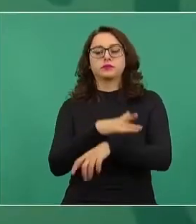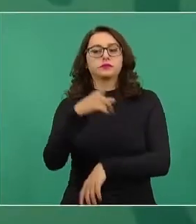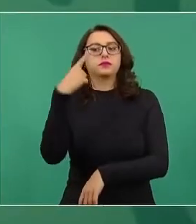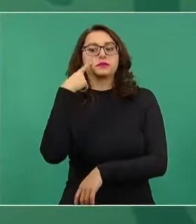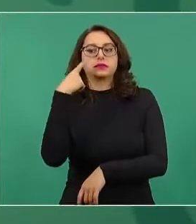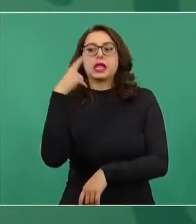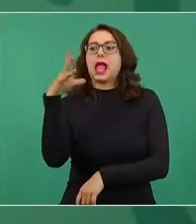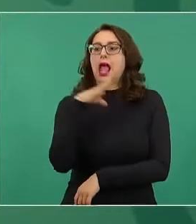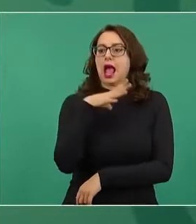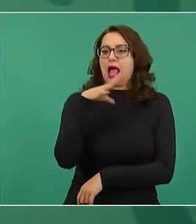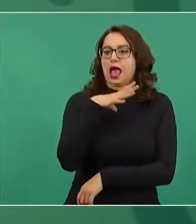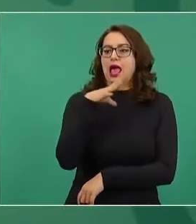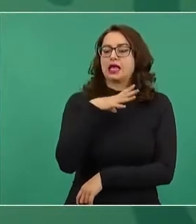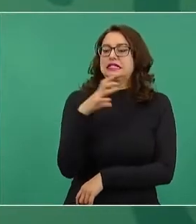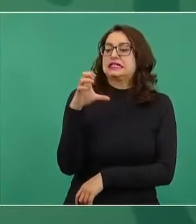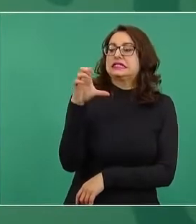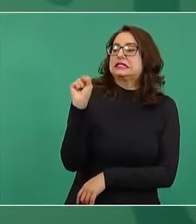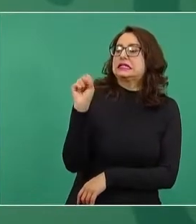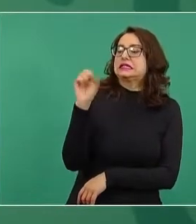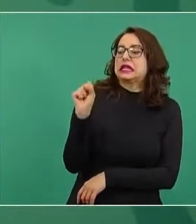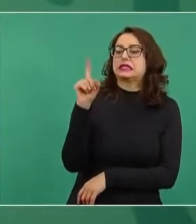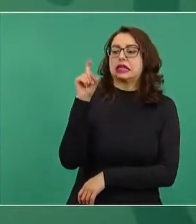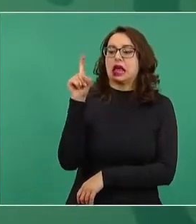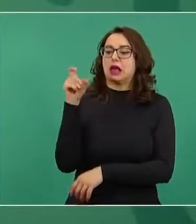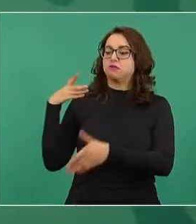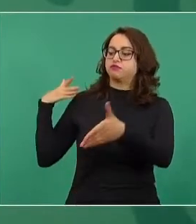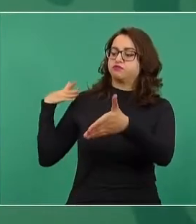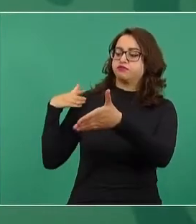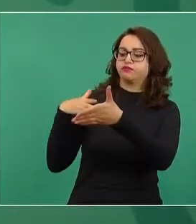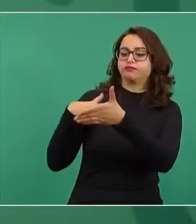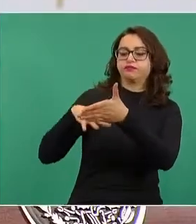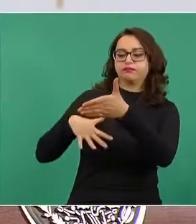presas y no todas tienen